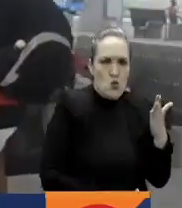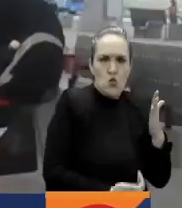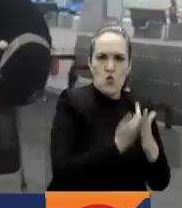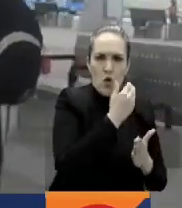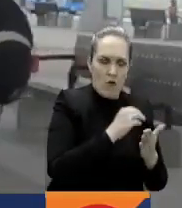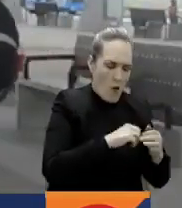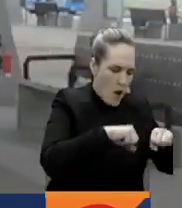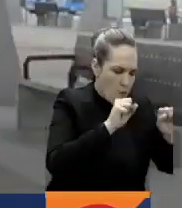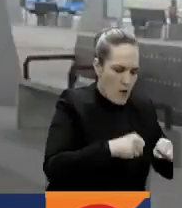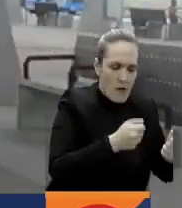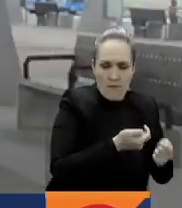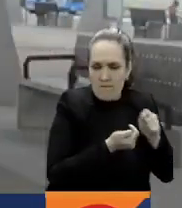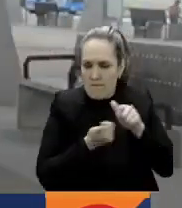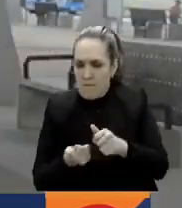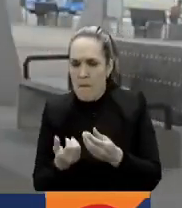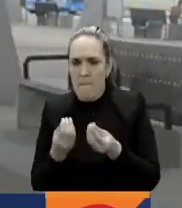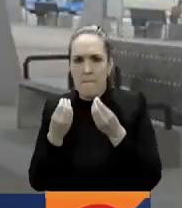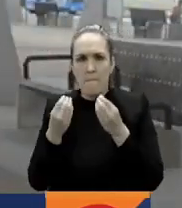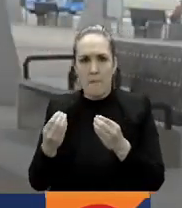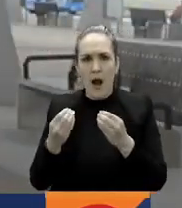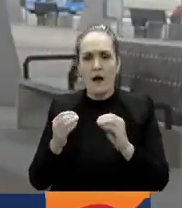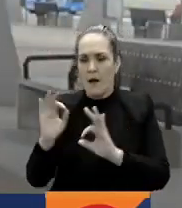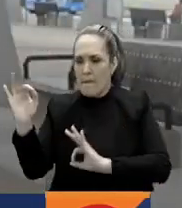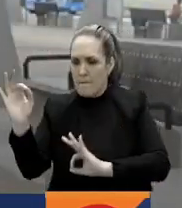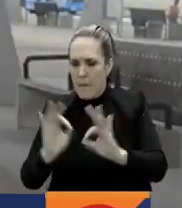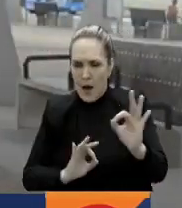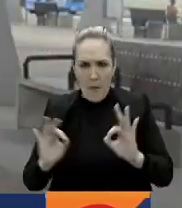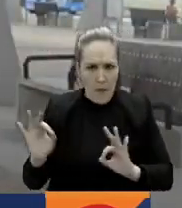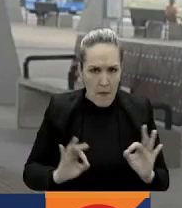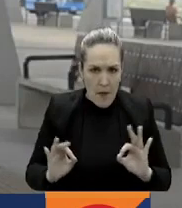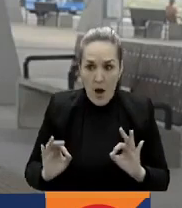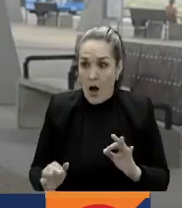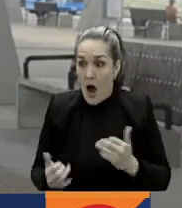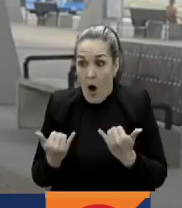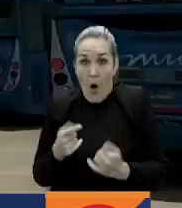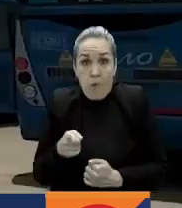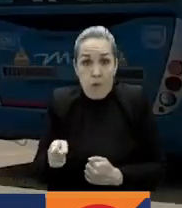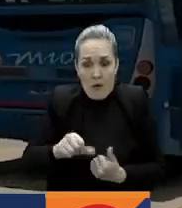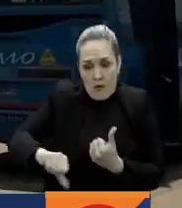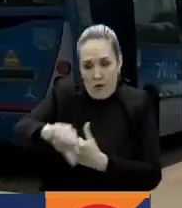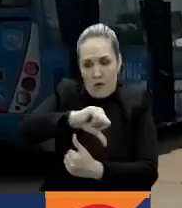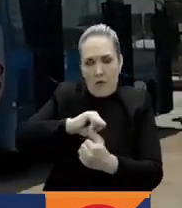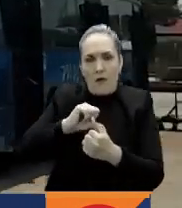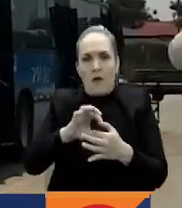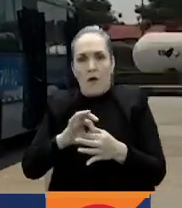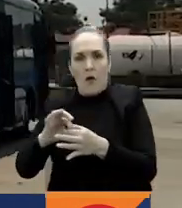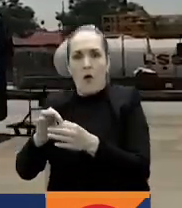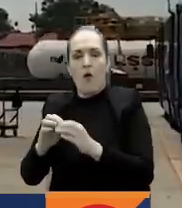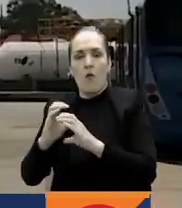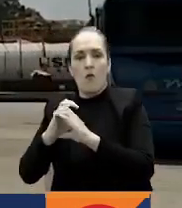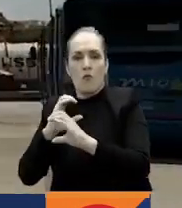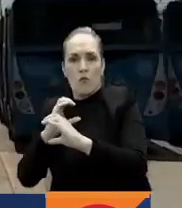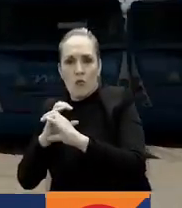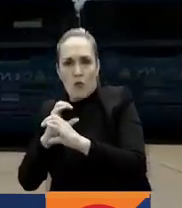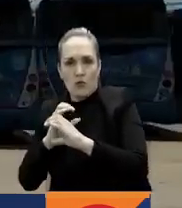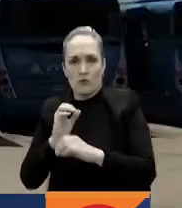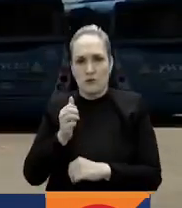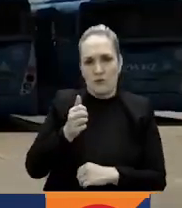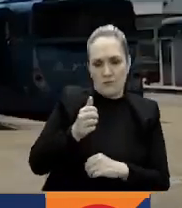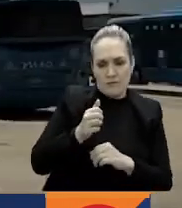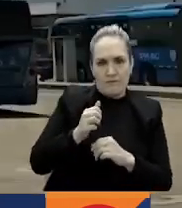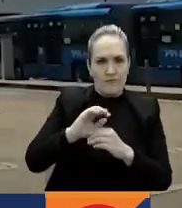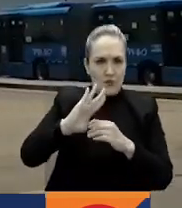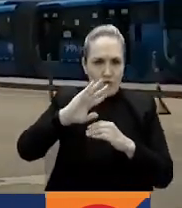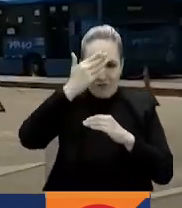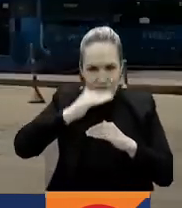física, tarifaria y operacionalmente el modelo existente. Unirá a los camperos, buses colectivos, Mío Cable y el Mío. En la capital